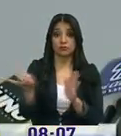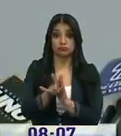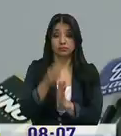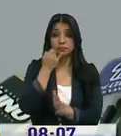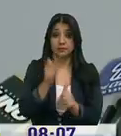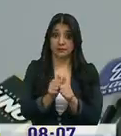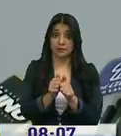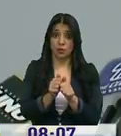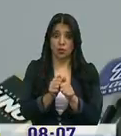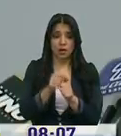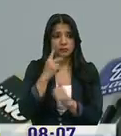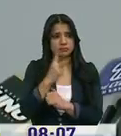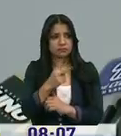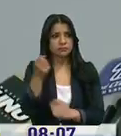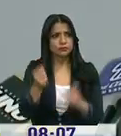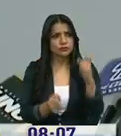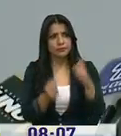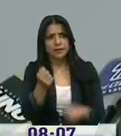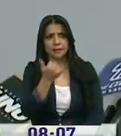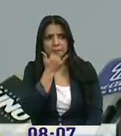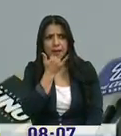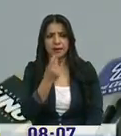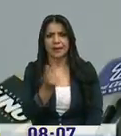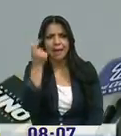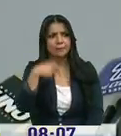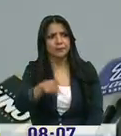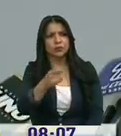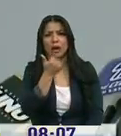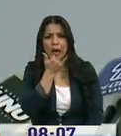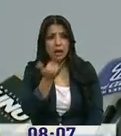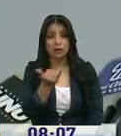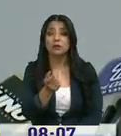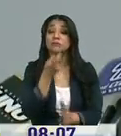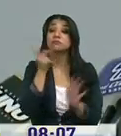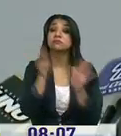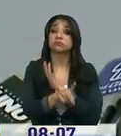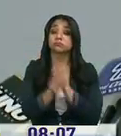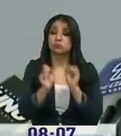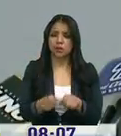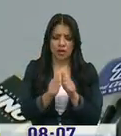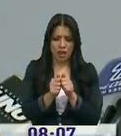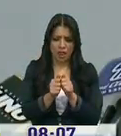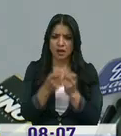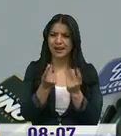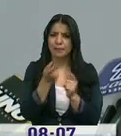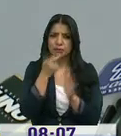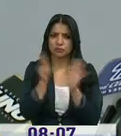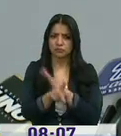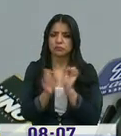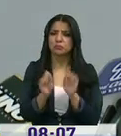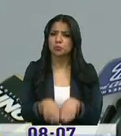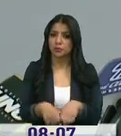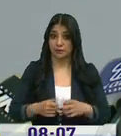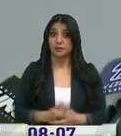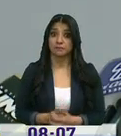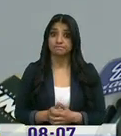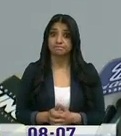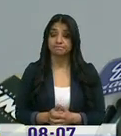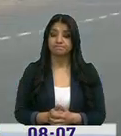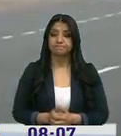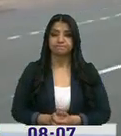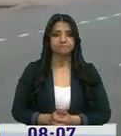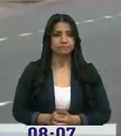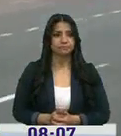informarnos y esto es vital para nosotros a la agencia cualquier irregularidad que ellos identifiquen dentro del viaje